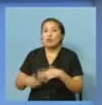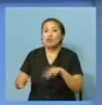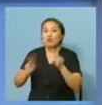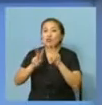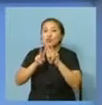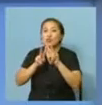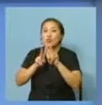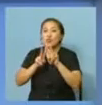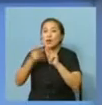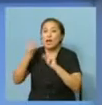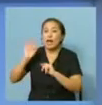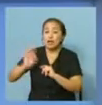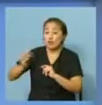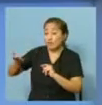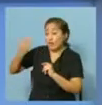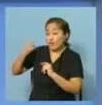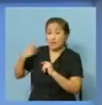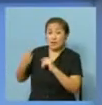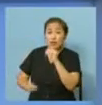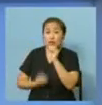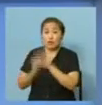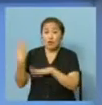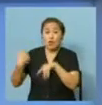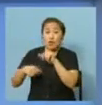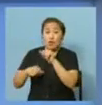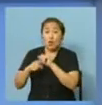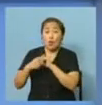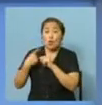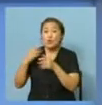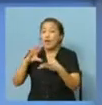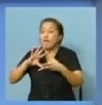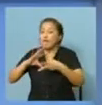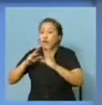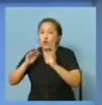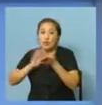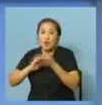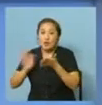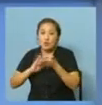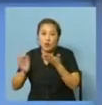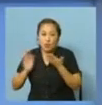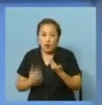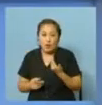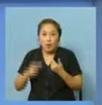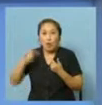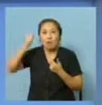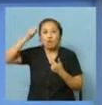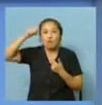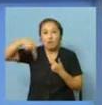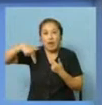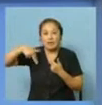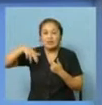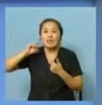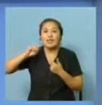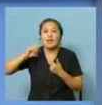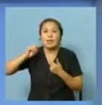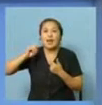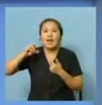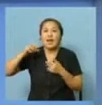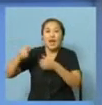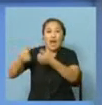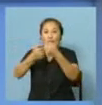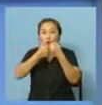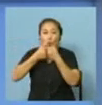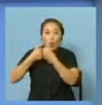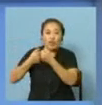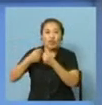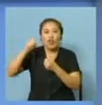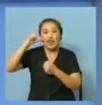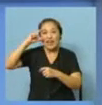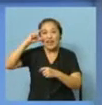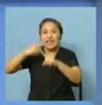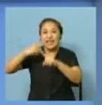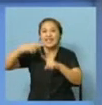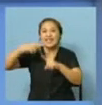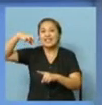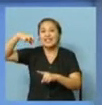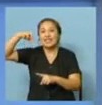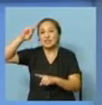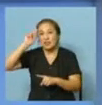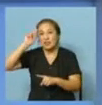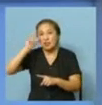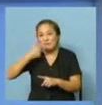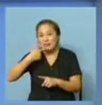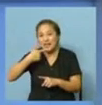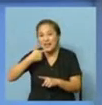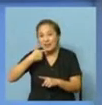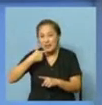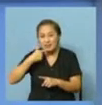desde el año pasado como prueba piloto un plan de conciliación exprés básicamente en lo que consiste